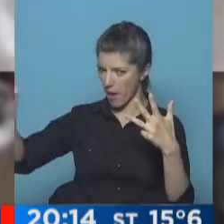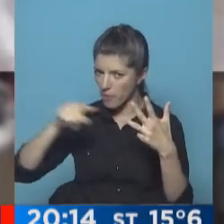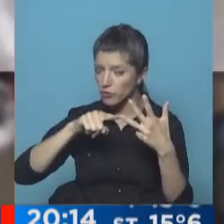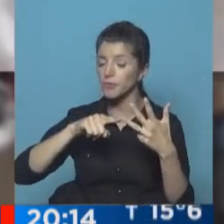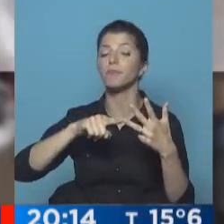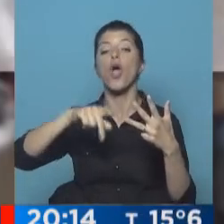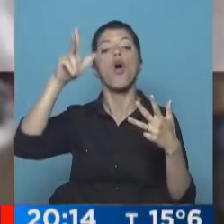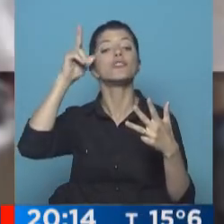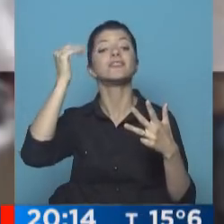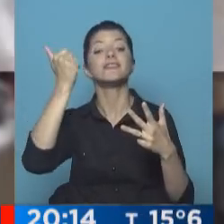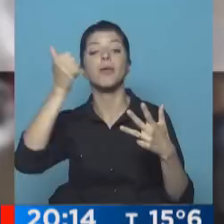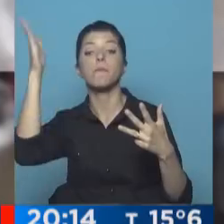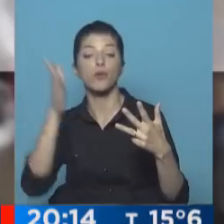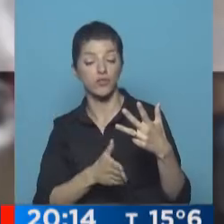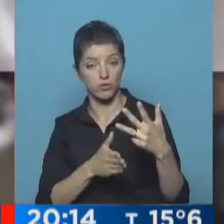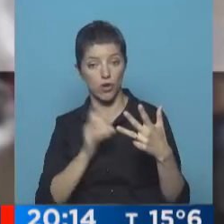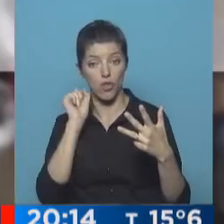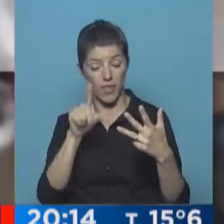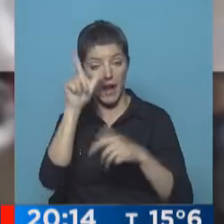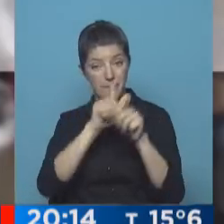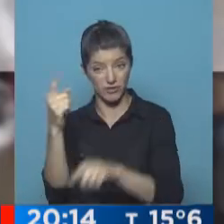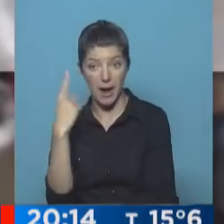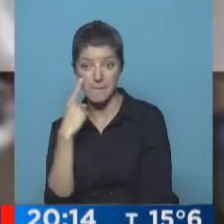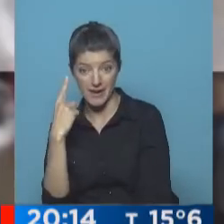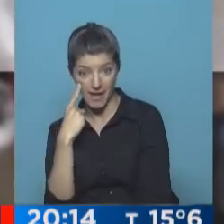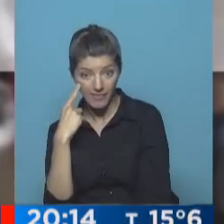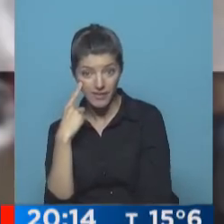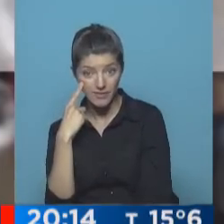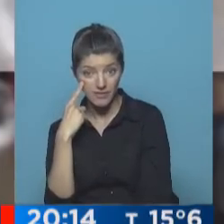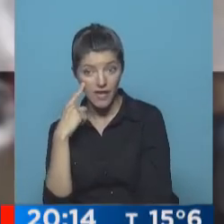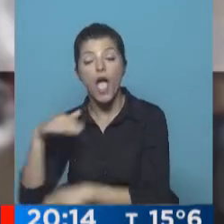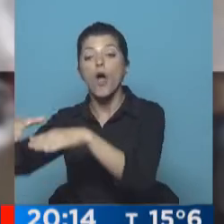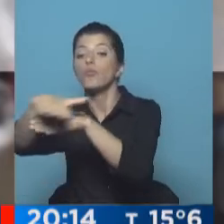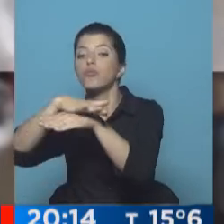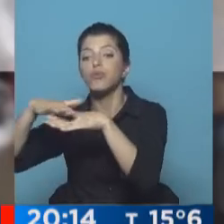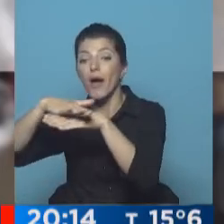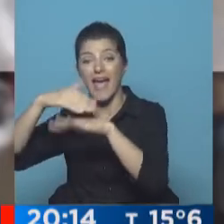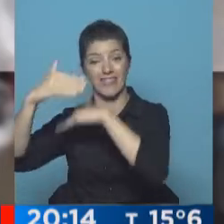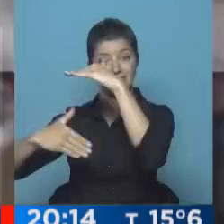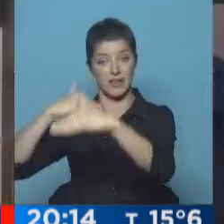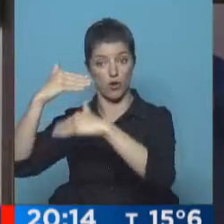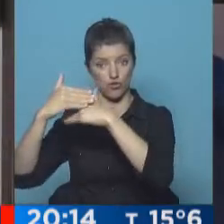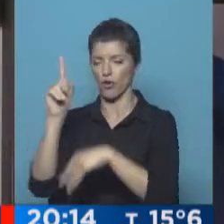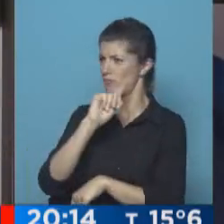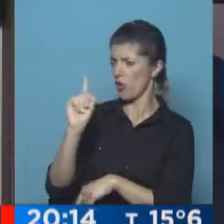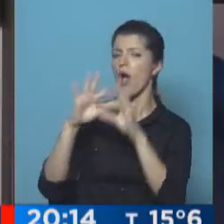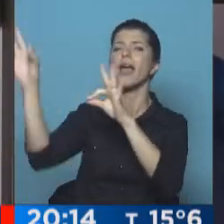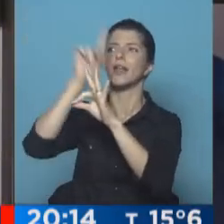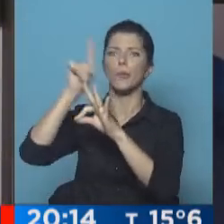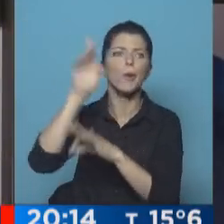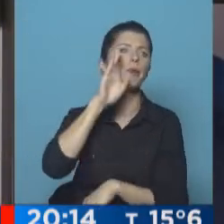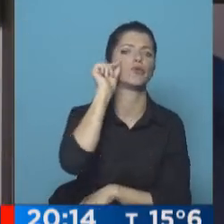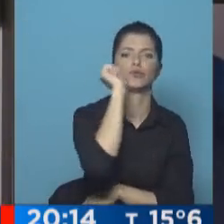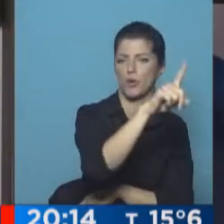86 por de los refugiados están en las regiones en desarrollo no están en Europa en Estados